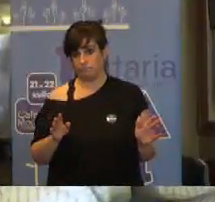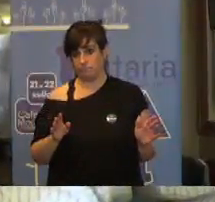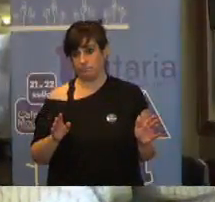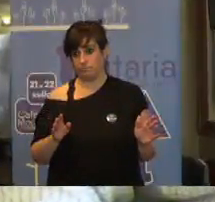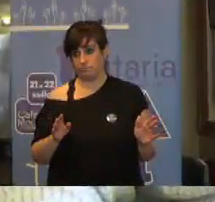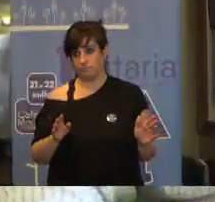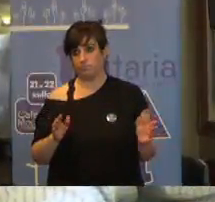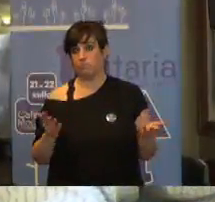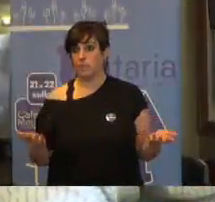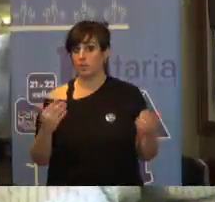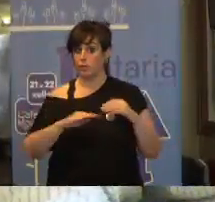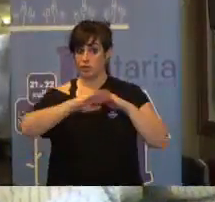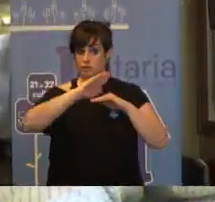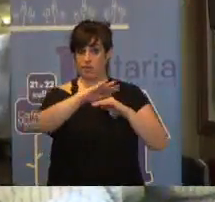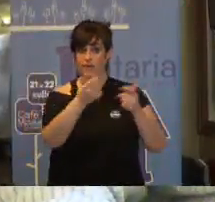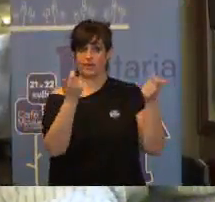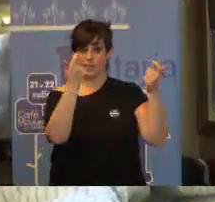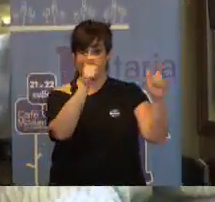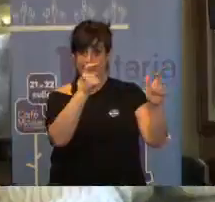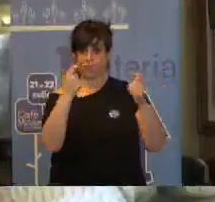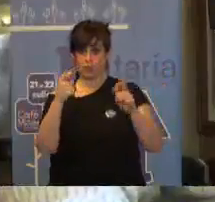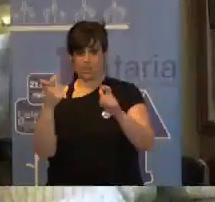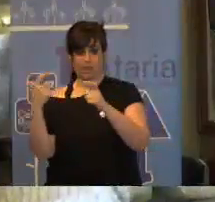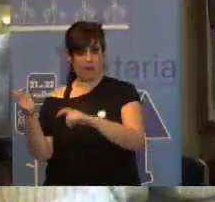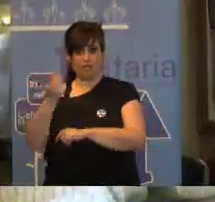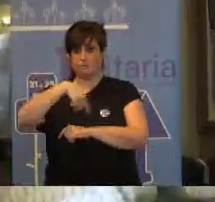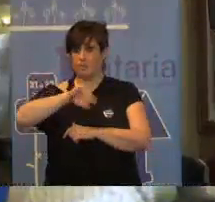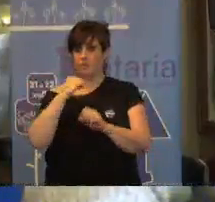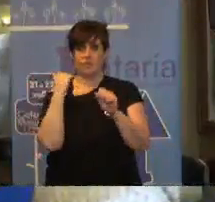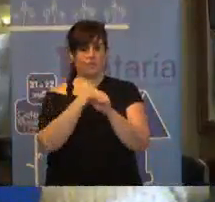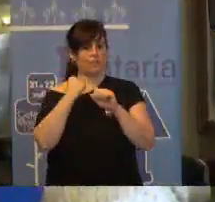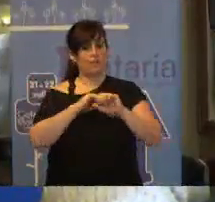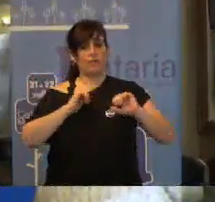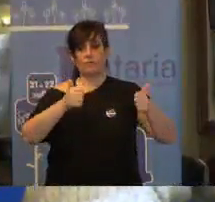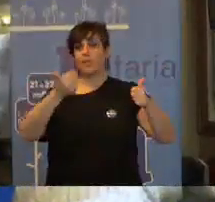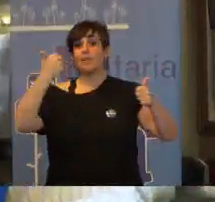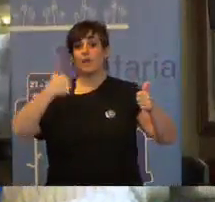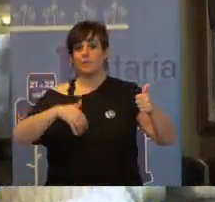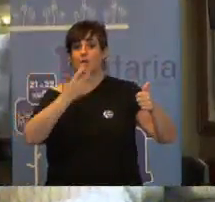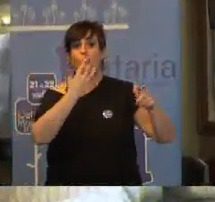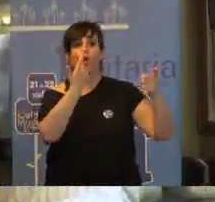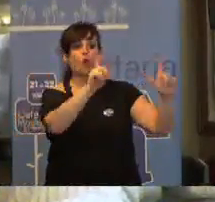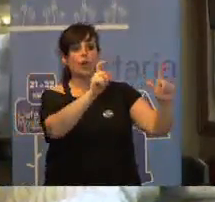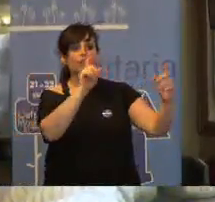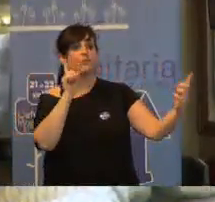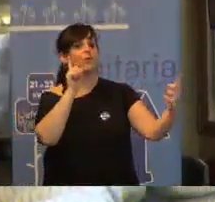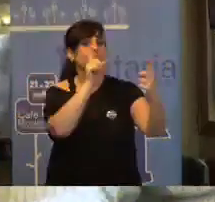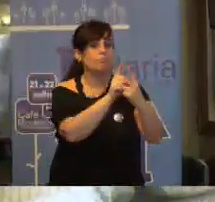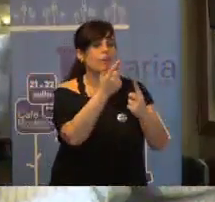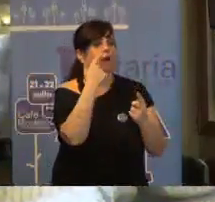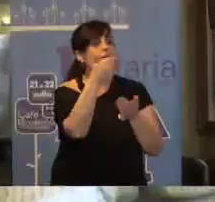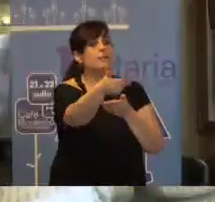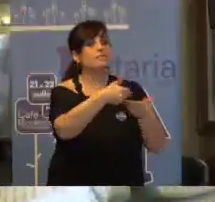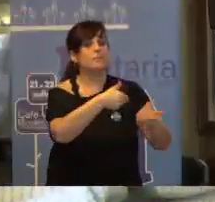as mareas sectoriais que deberían comezarse a facer o traballo de xuntarse cos colectivos, ver que solicitan e que demandan